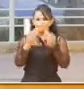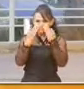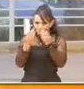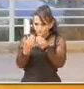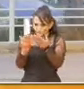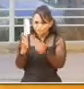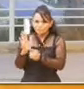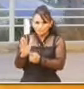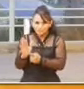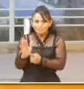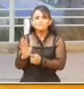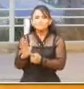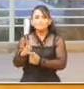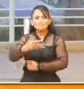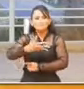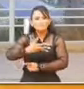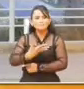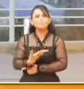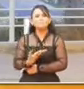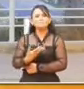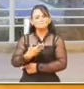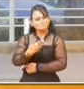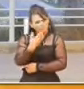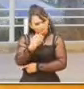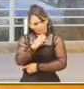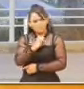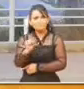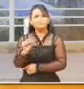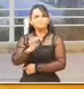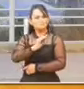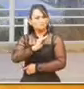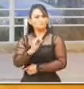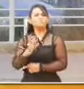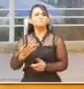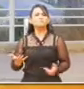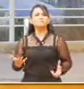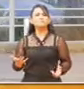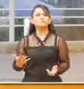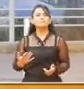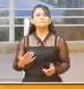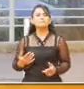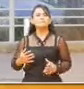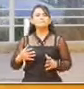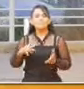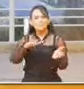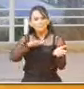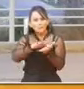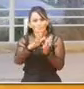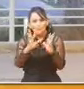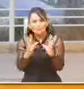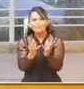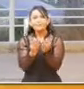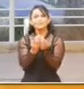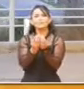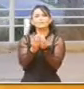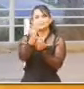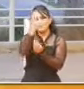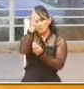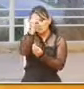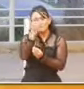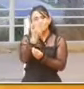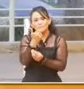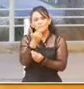otras ocasiones que tenemos esa capacidad y que juntos podemos construir